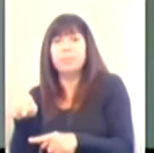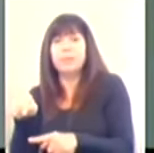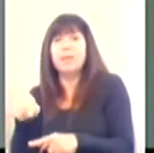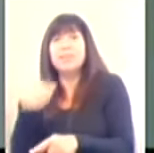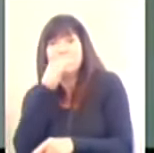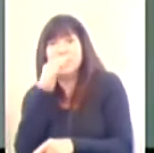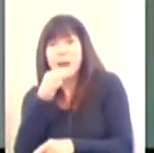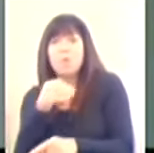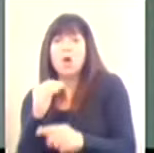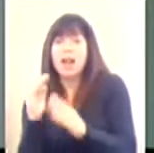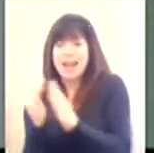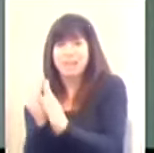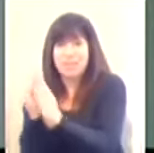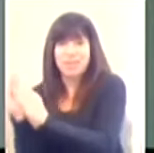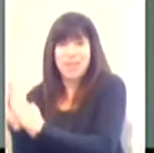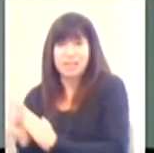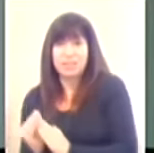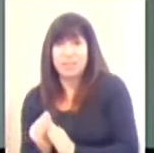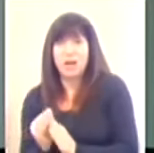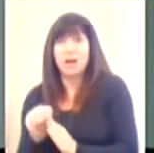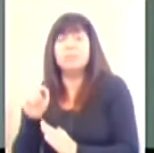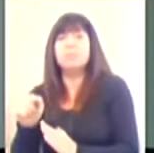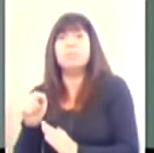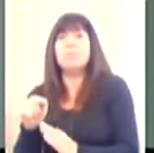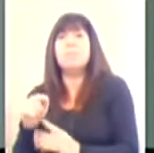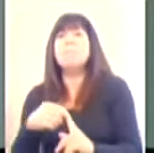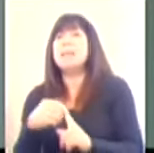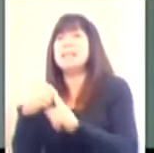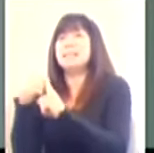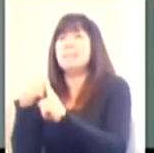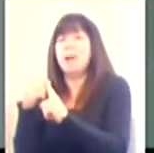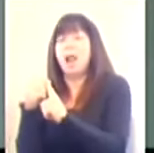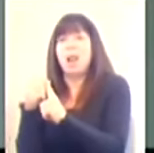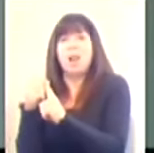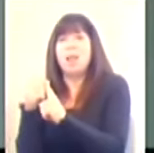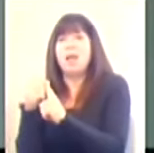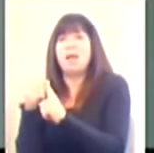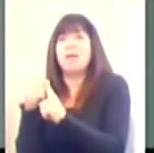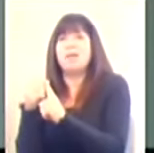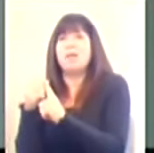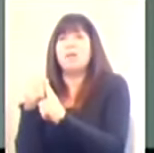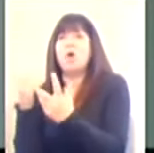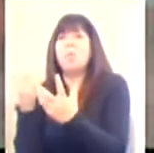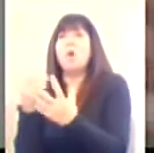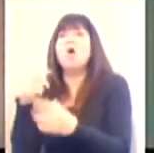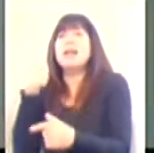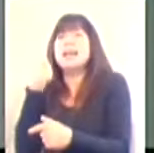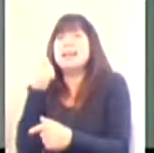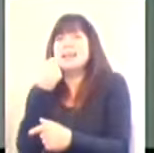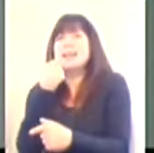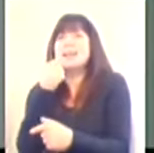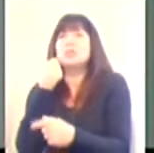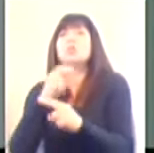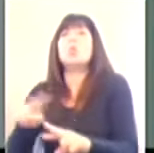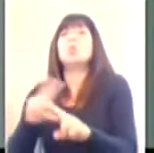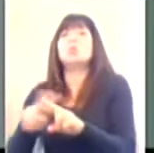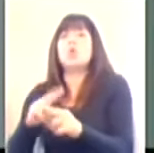la vivienda es la principal o una de las principales vacunas que podemos tener para enfrentar ambas